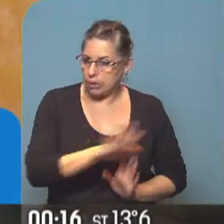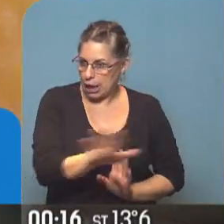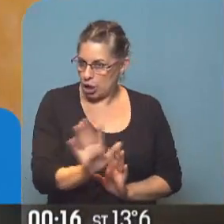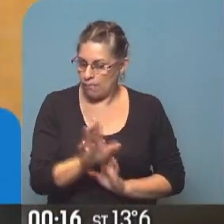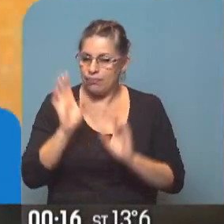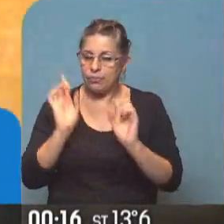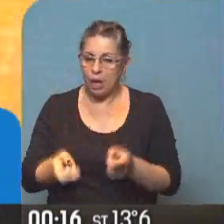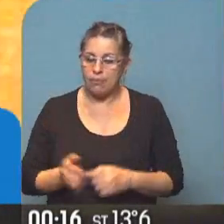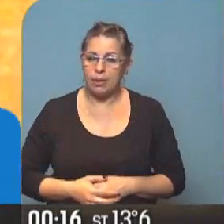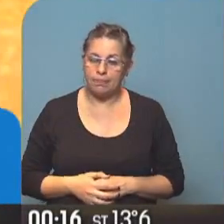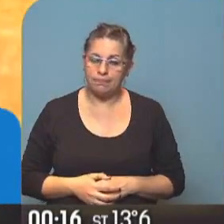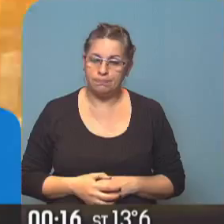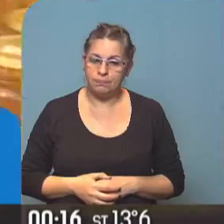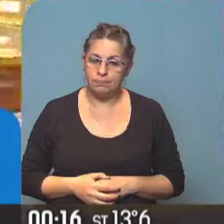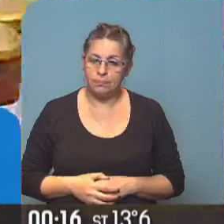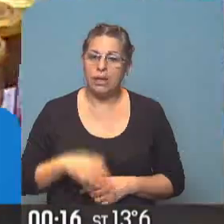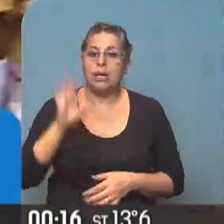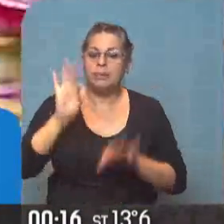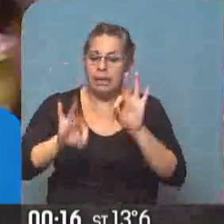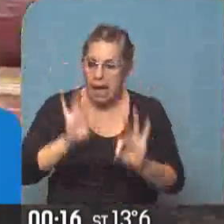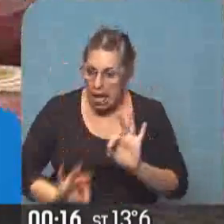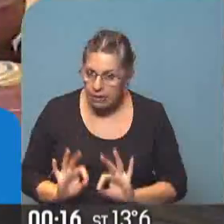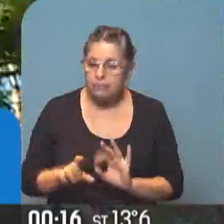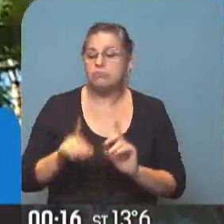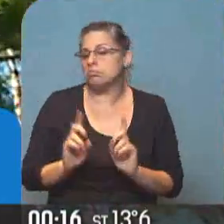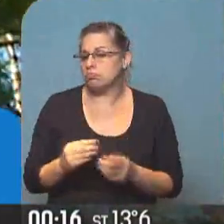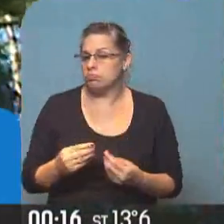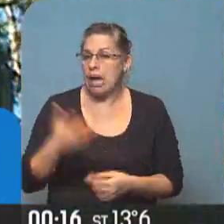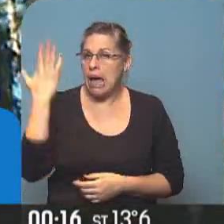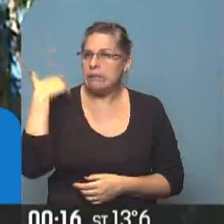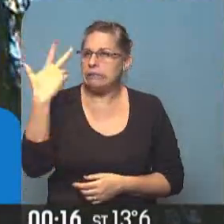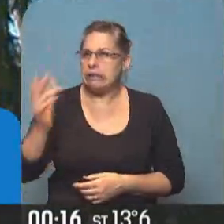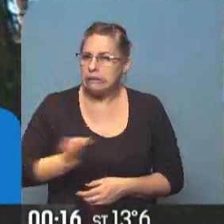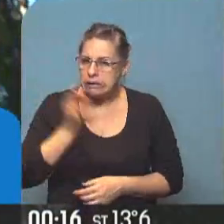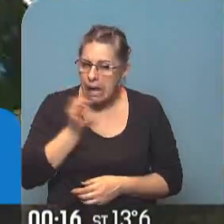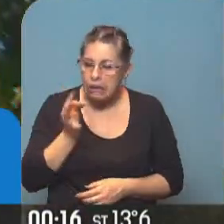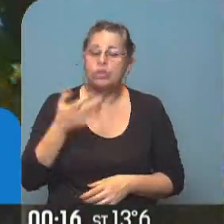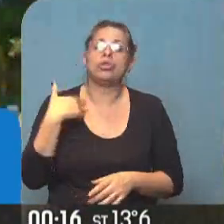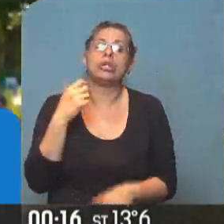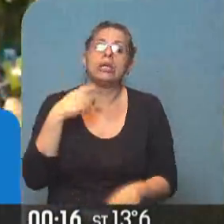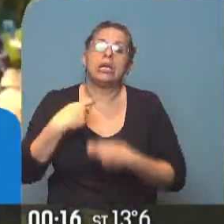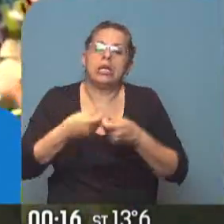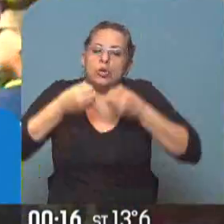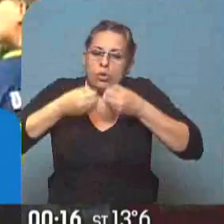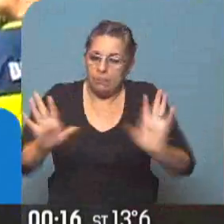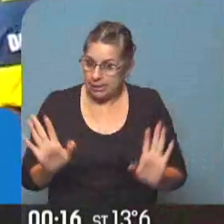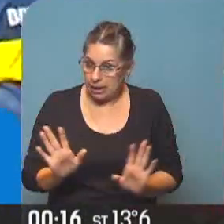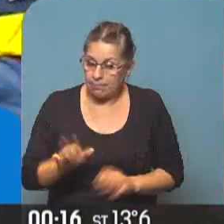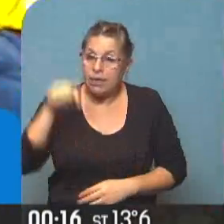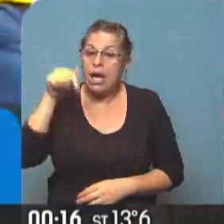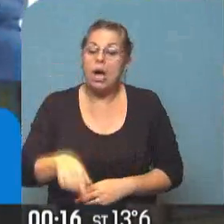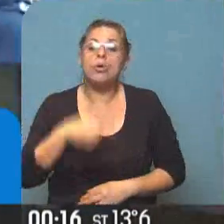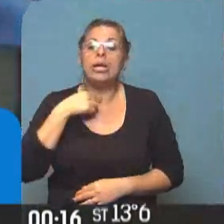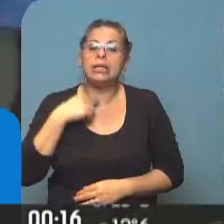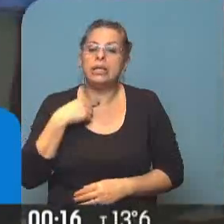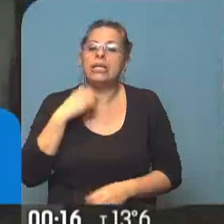basamos también en las picadas. Así que hace tres años que está nuestro negocio en marcha y bueno, estamos tratando de dar